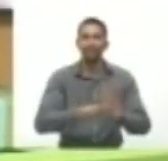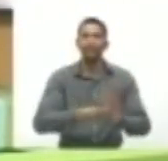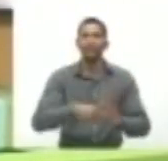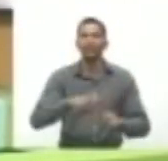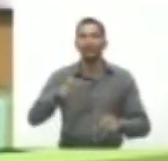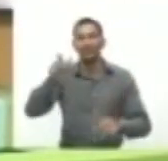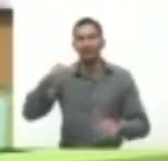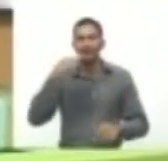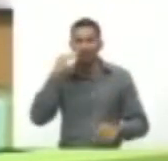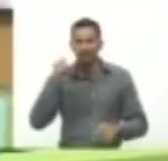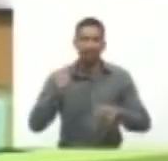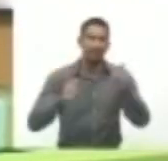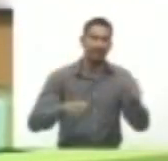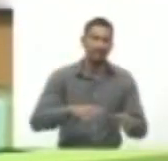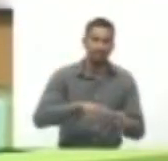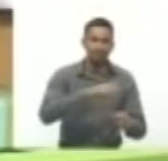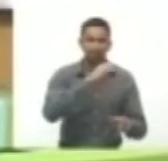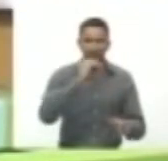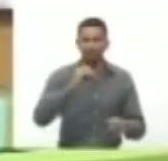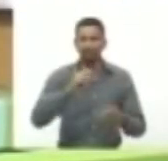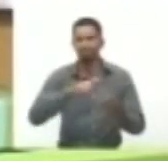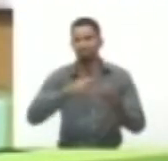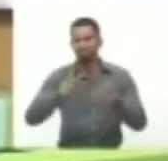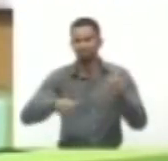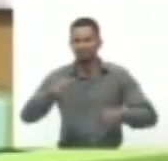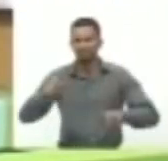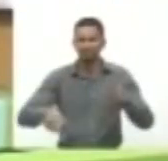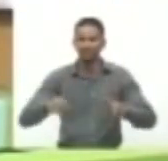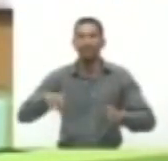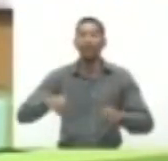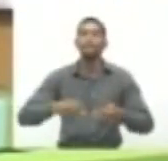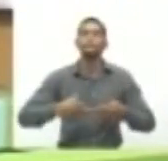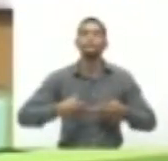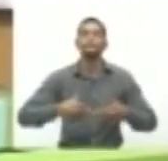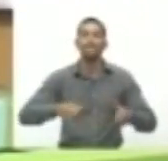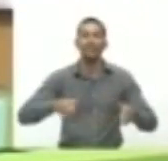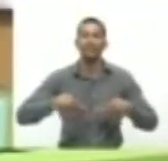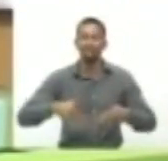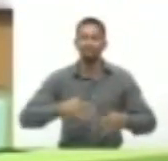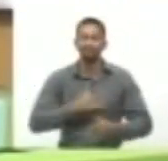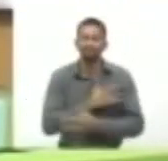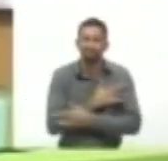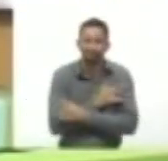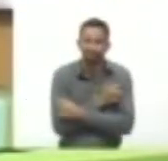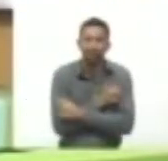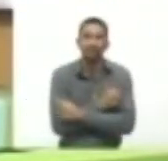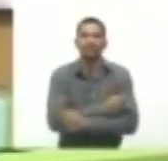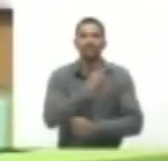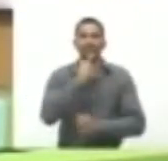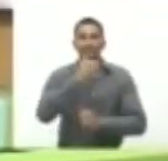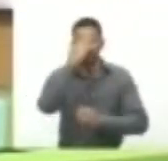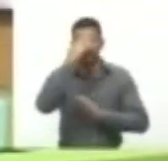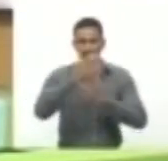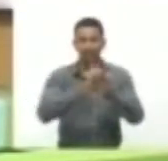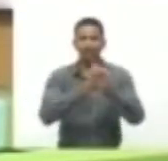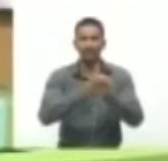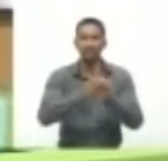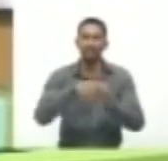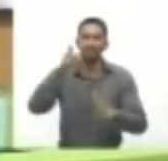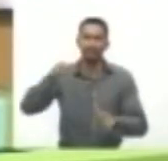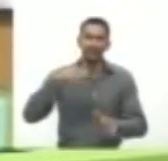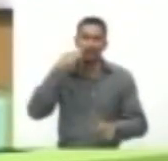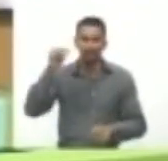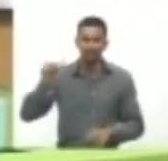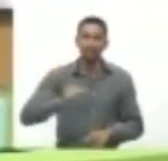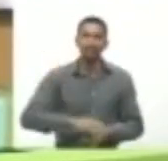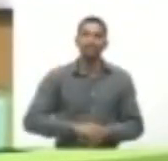Rojas, Jim Burgos, Stefan Rins, y también desde Panamá un abrazo y un saludo muy cordial a Ingrid Galindo. Así es, Lili, pero estoy